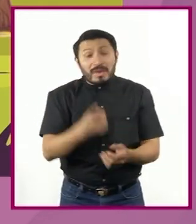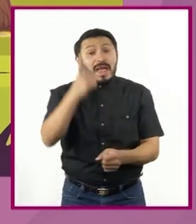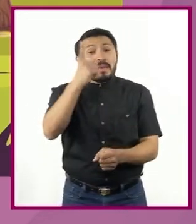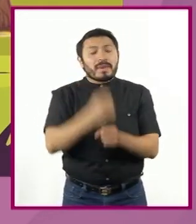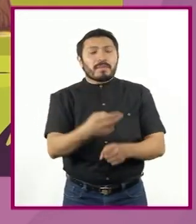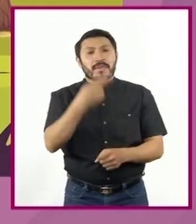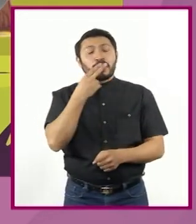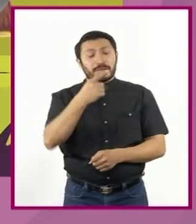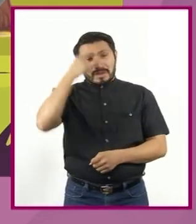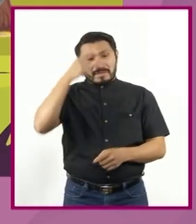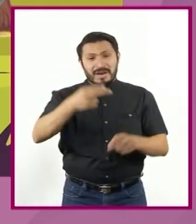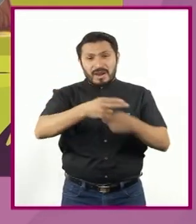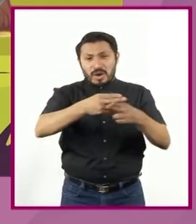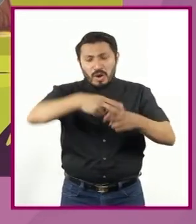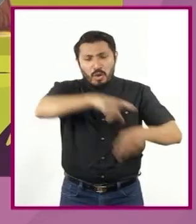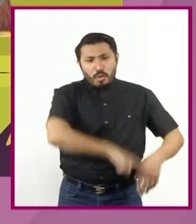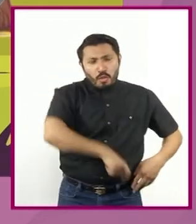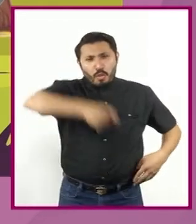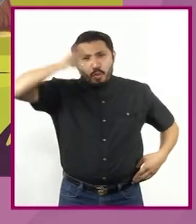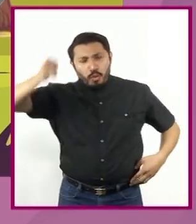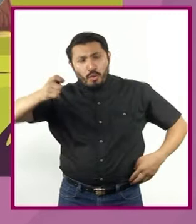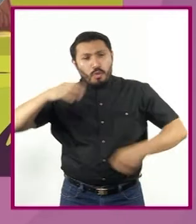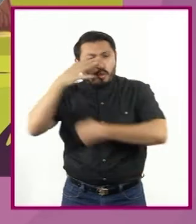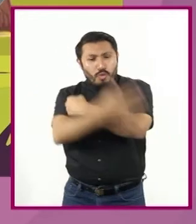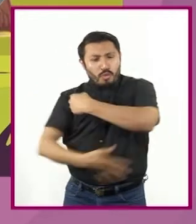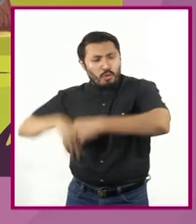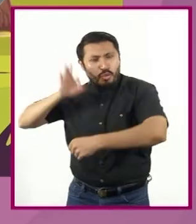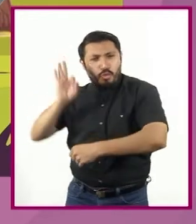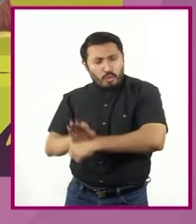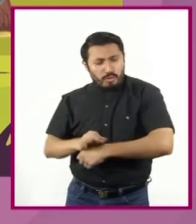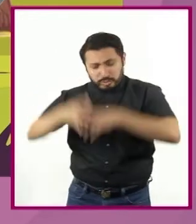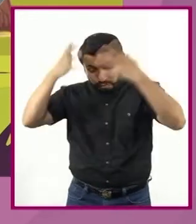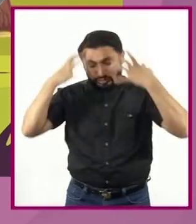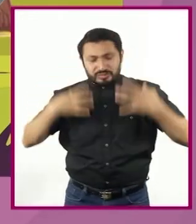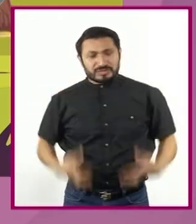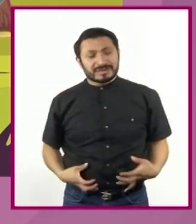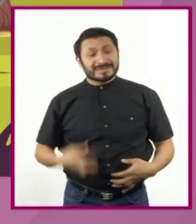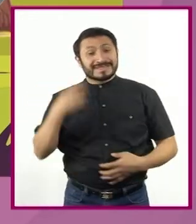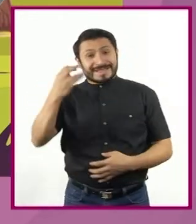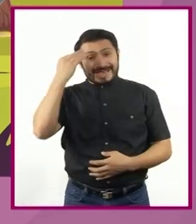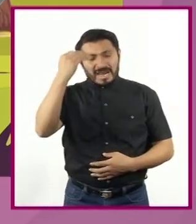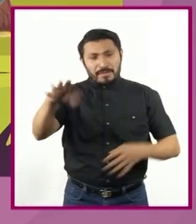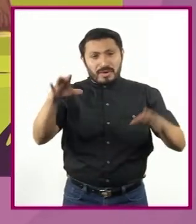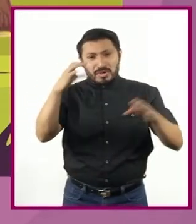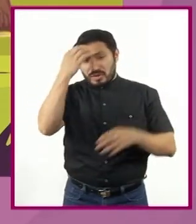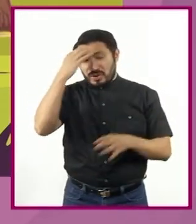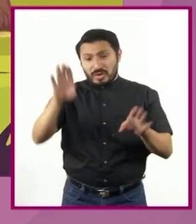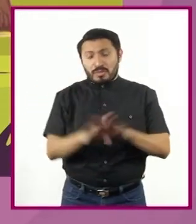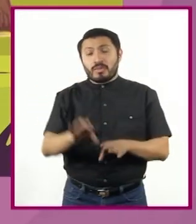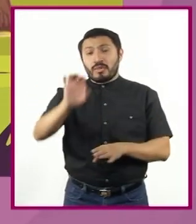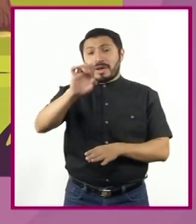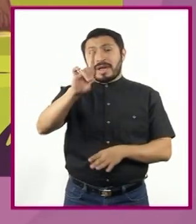elaborar espadas, escudos y armaduras. A este periodo se le conoce como la Edad del Cobre.